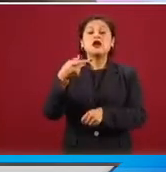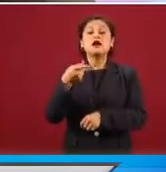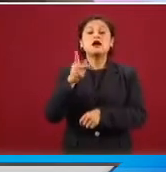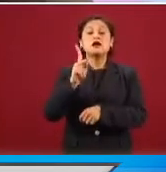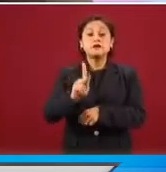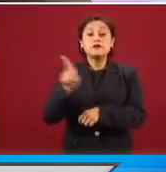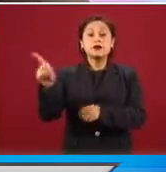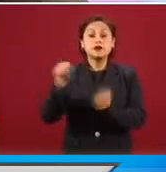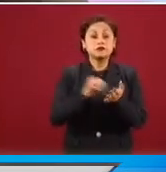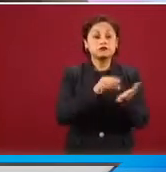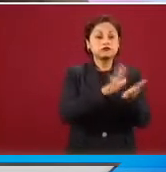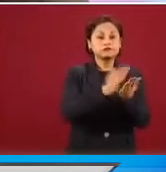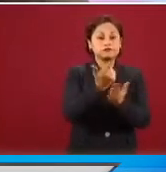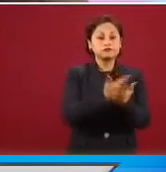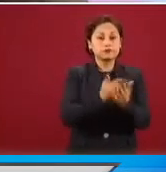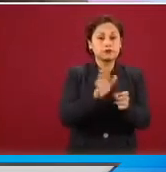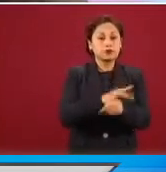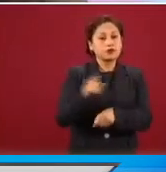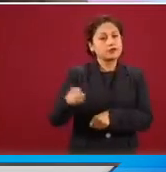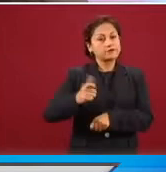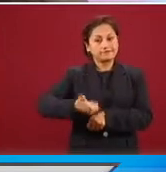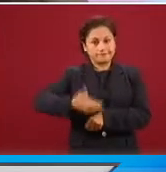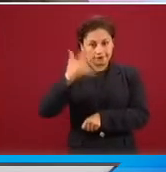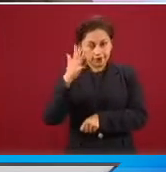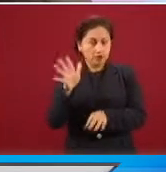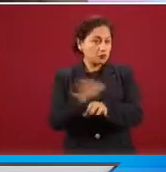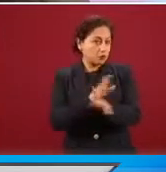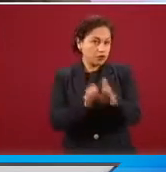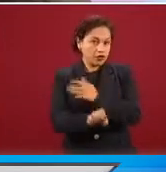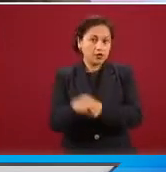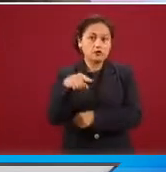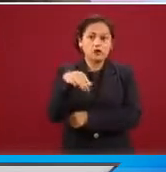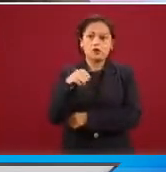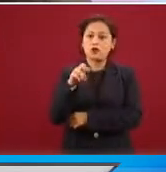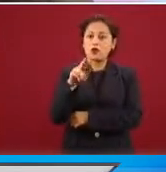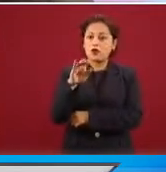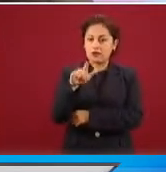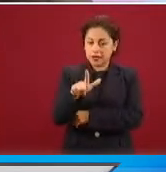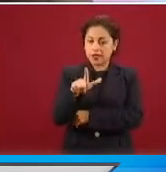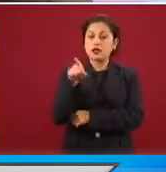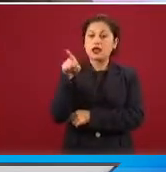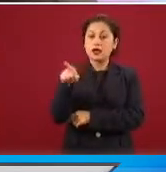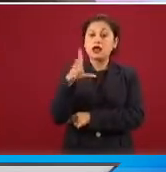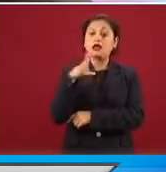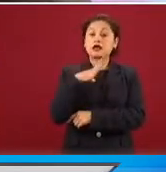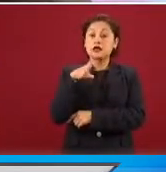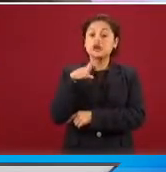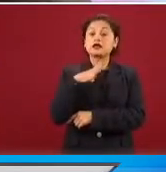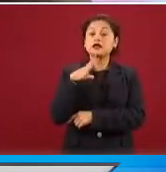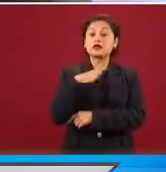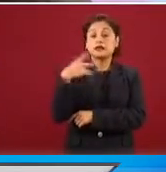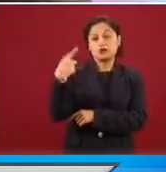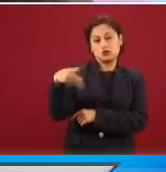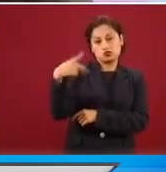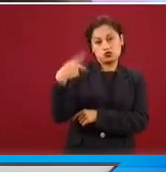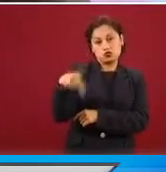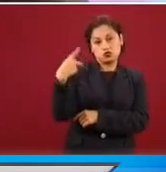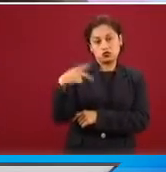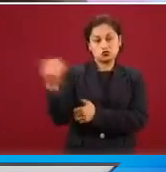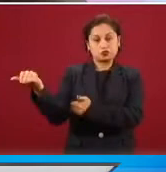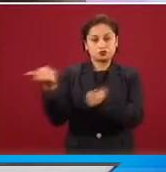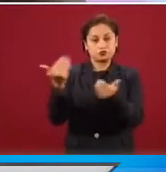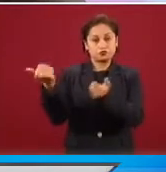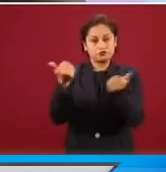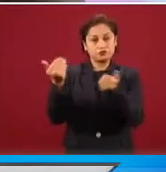marca Chevron a 20.74. Gasolina premium marca Chevron a 22.54. Diesel marca Redco